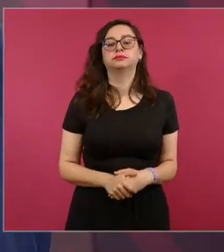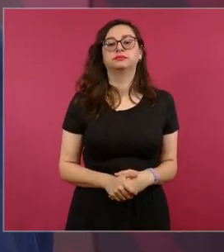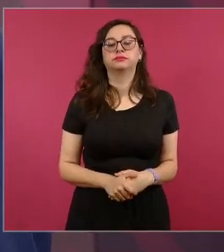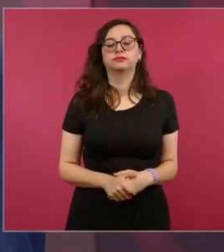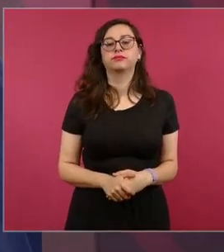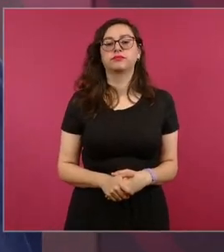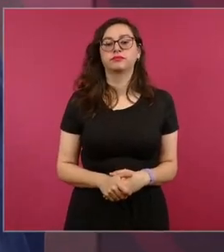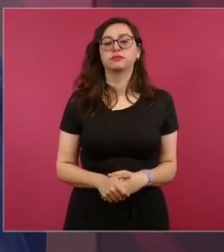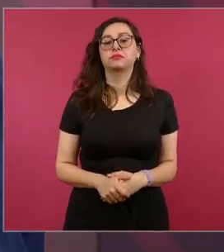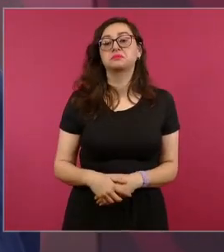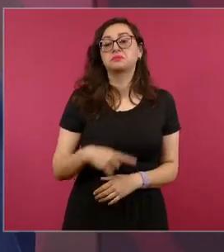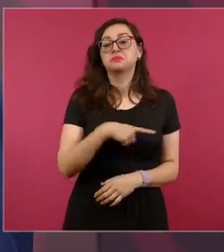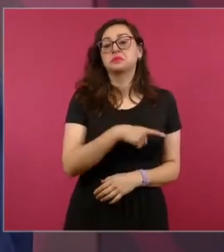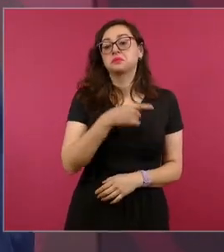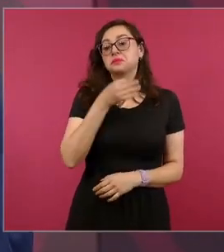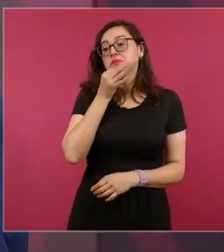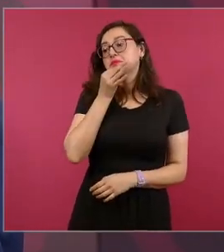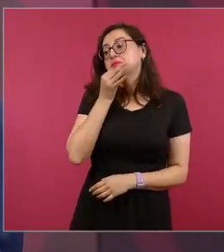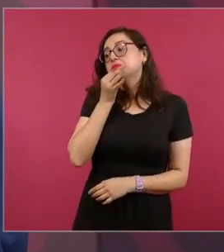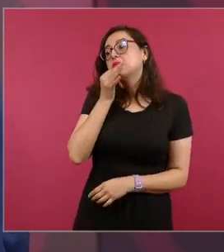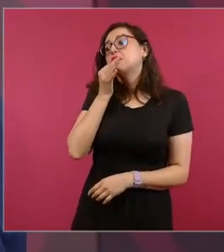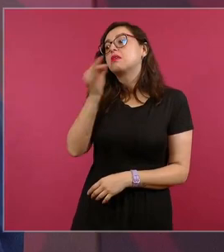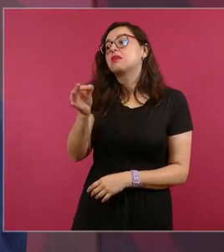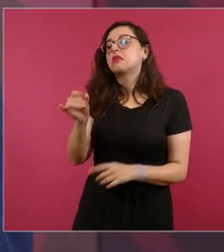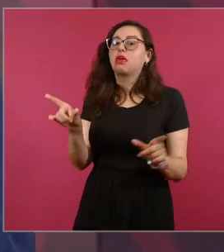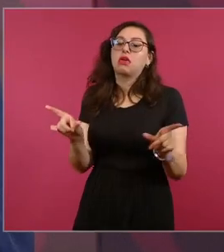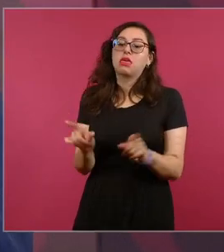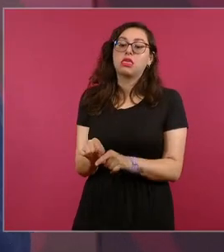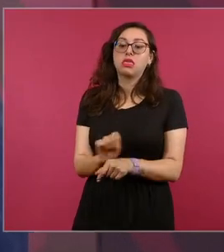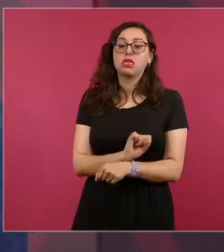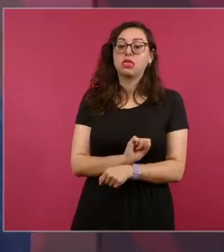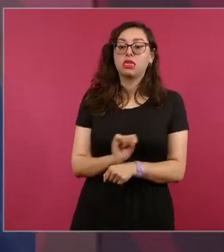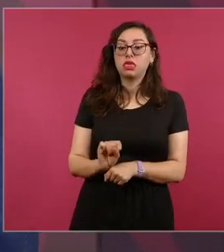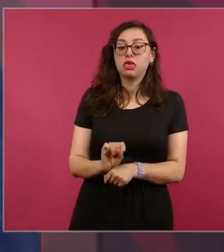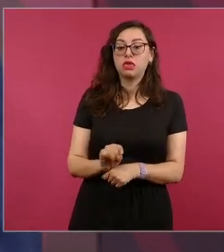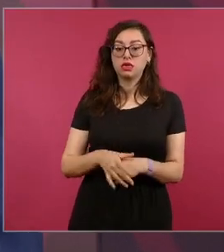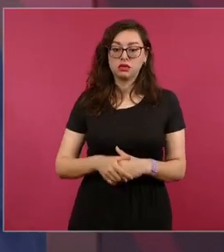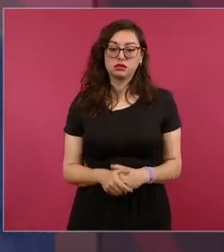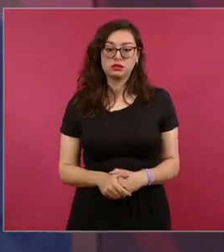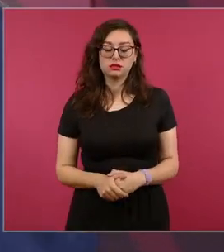Por eso sacan ese comunicado, ¿no?